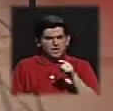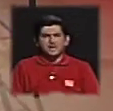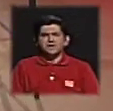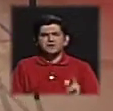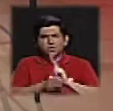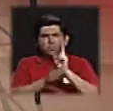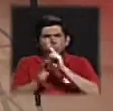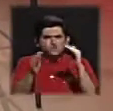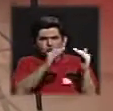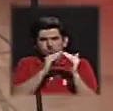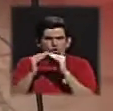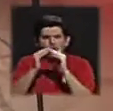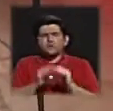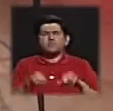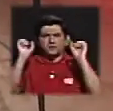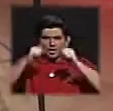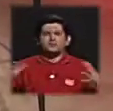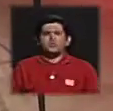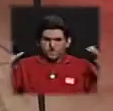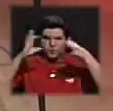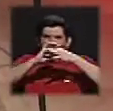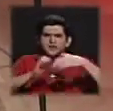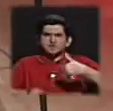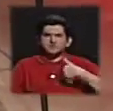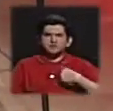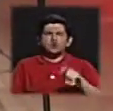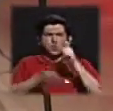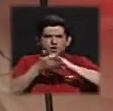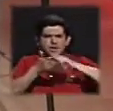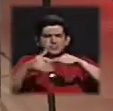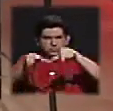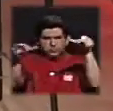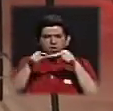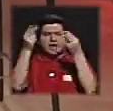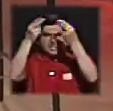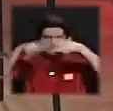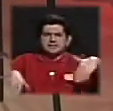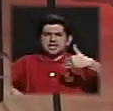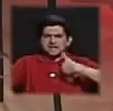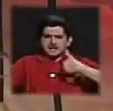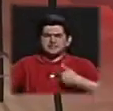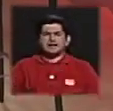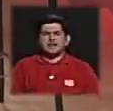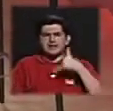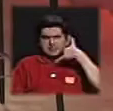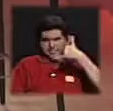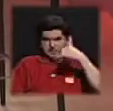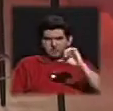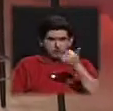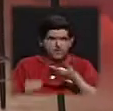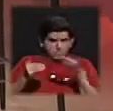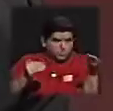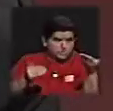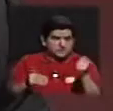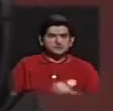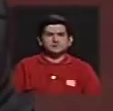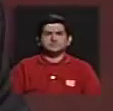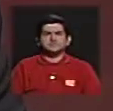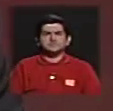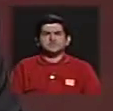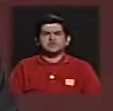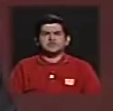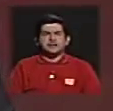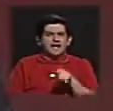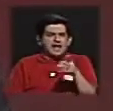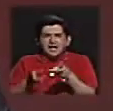a que las comunidades se interconecten, a que las escuelas en esos sitios tengan internet, que haya telefonía y demás. Digamos, lo que tiene que